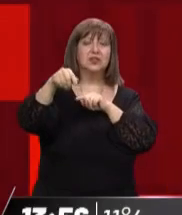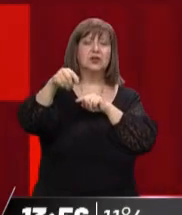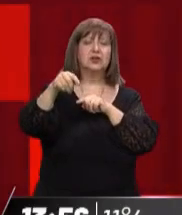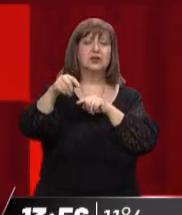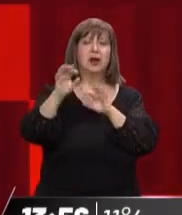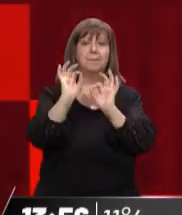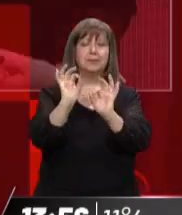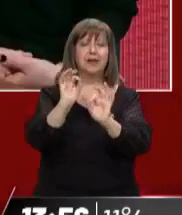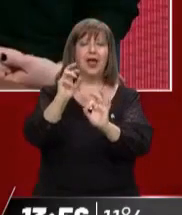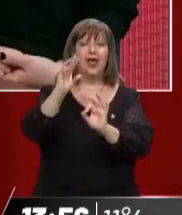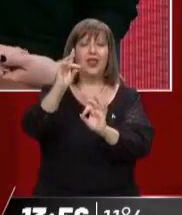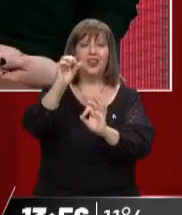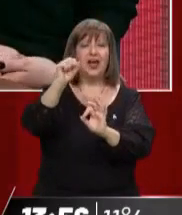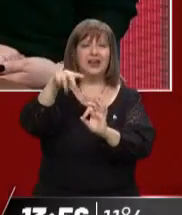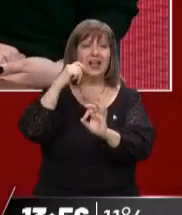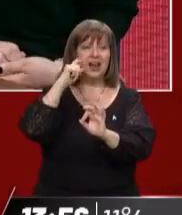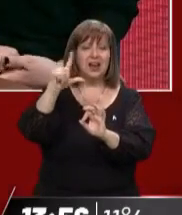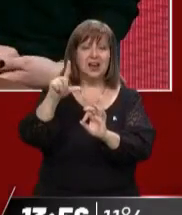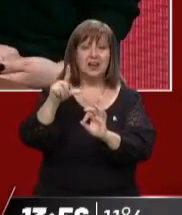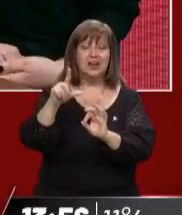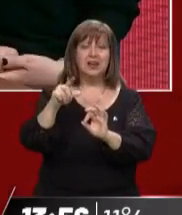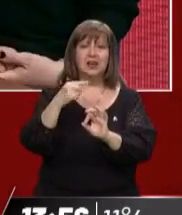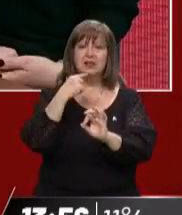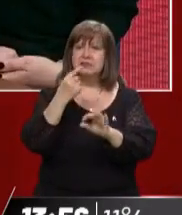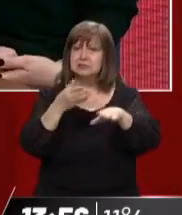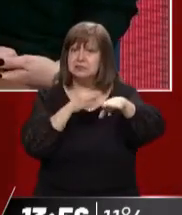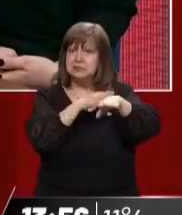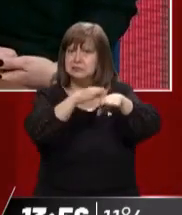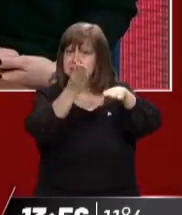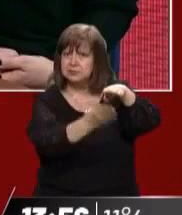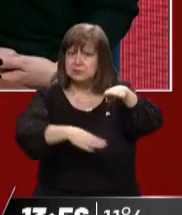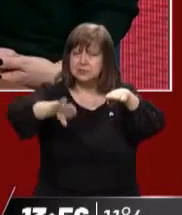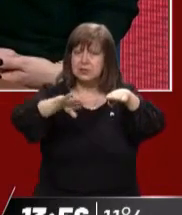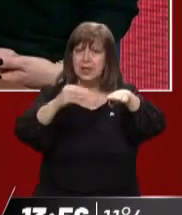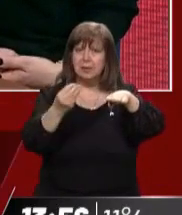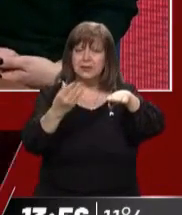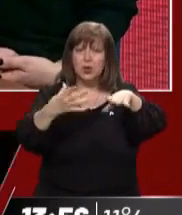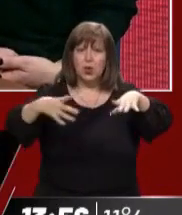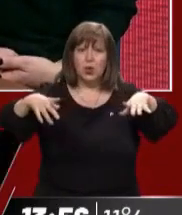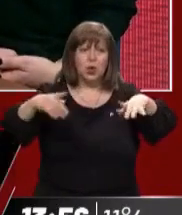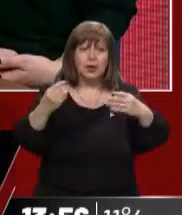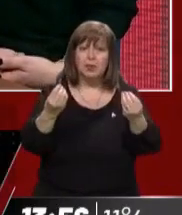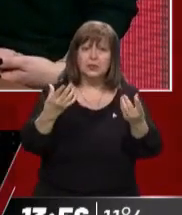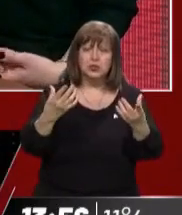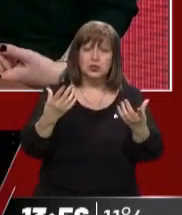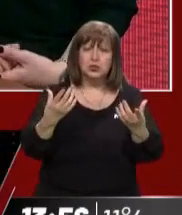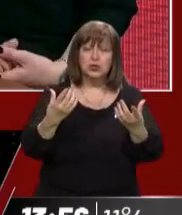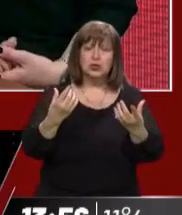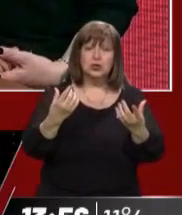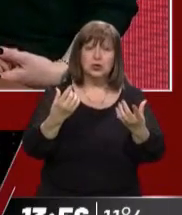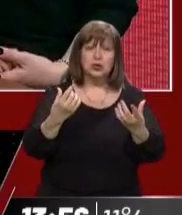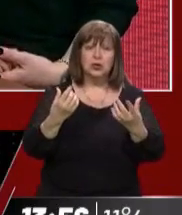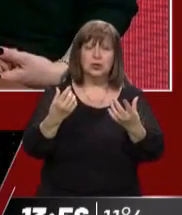listo Daniel raquera para hablar de este socobon que ha llamado la atención en gran parte del mundo principalmente en Chile con